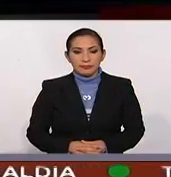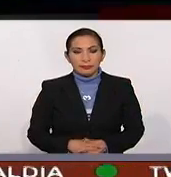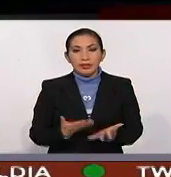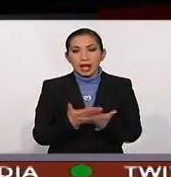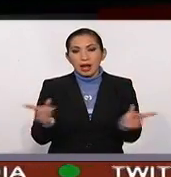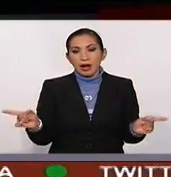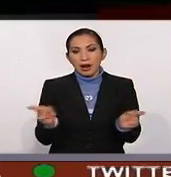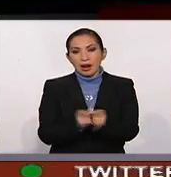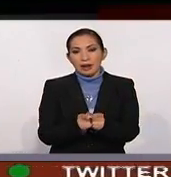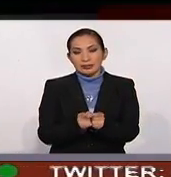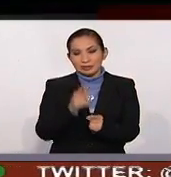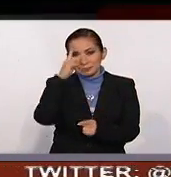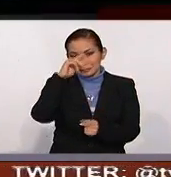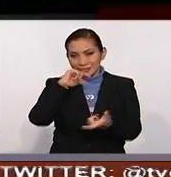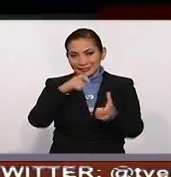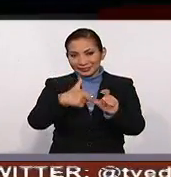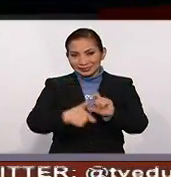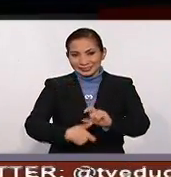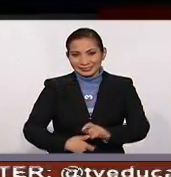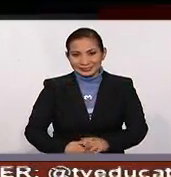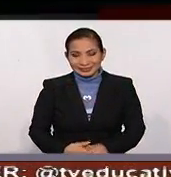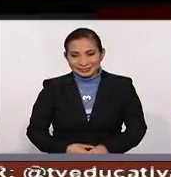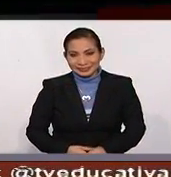Vamos a una pausa. Esto es México al Día.